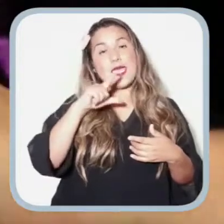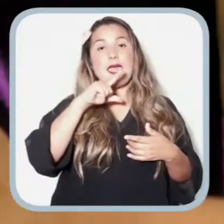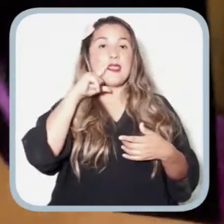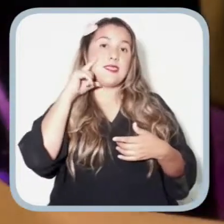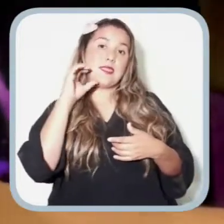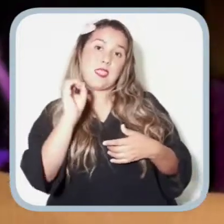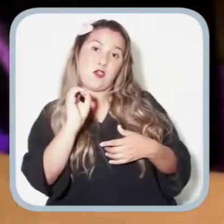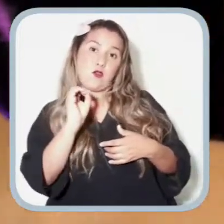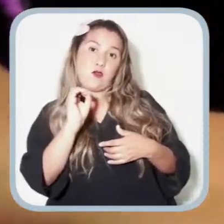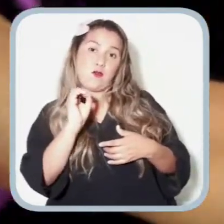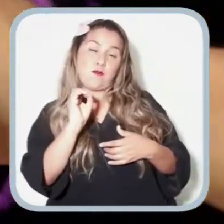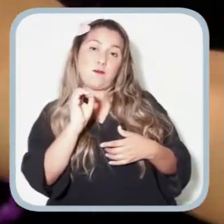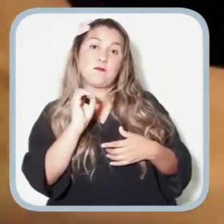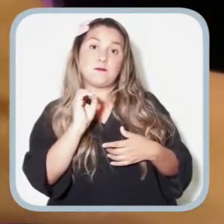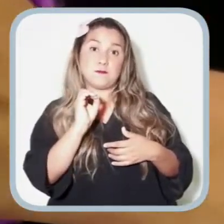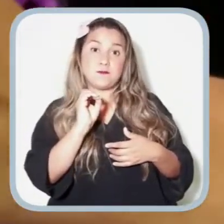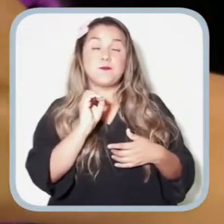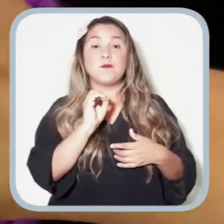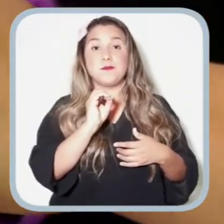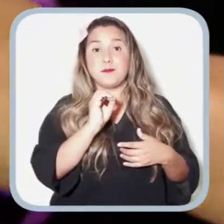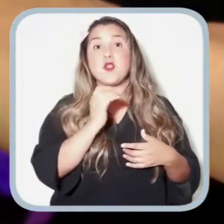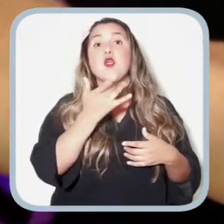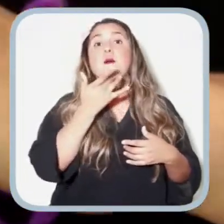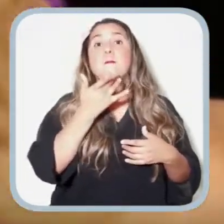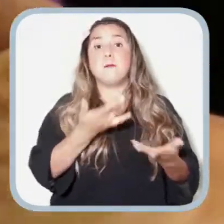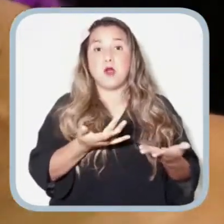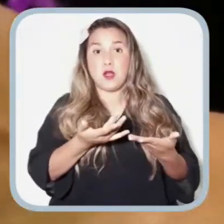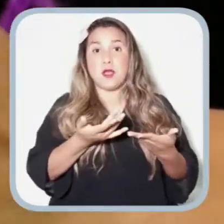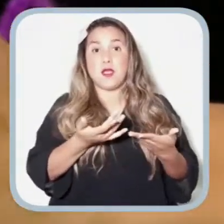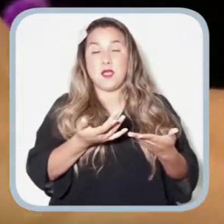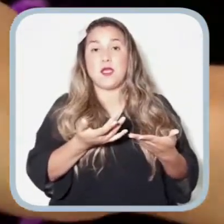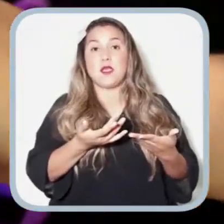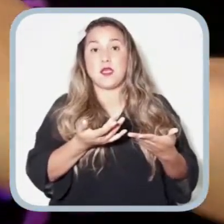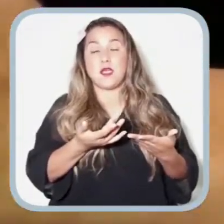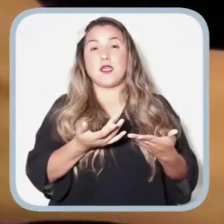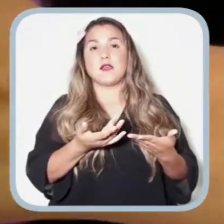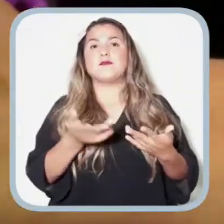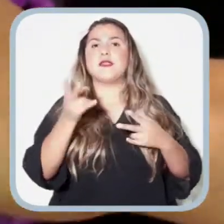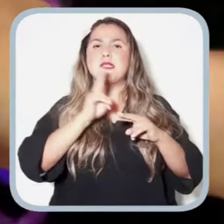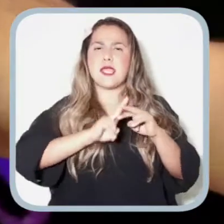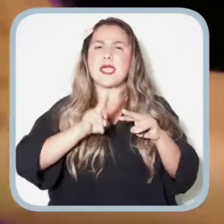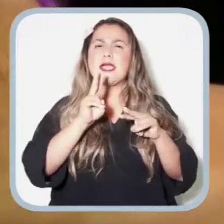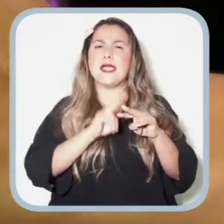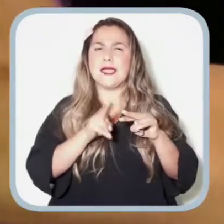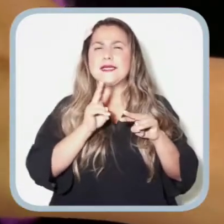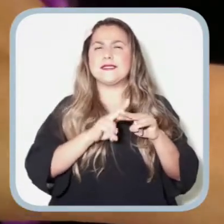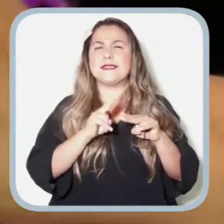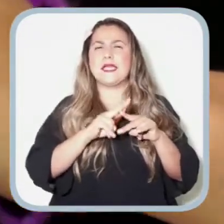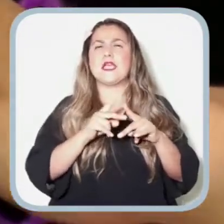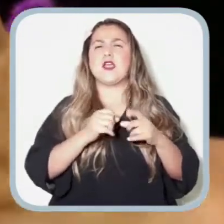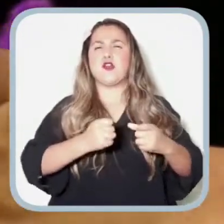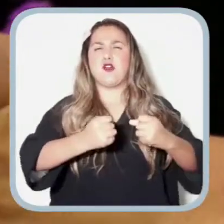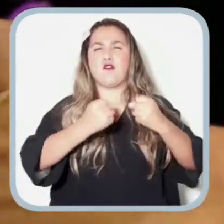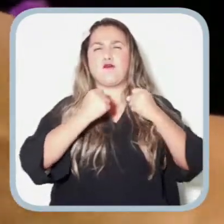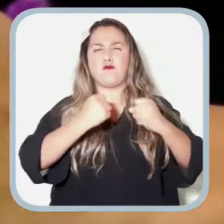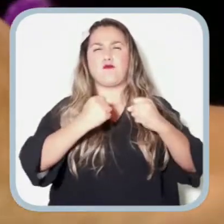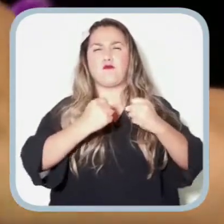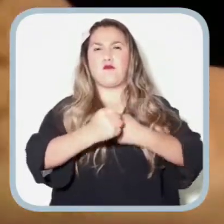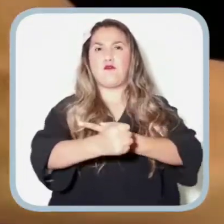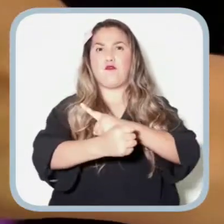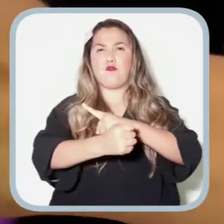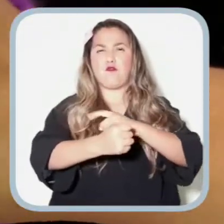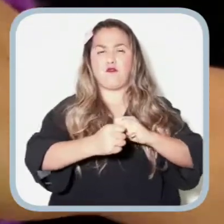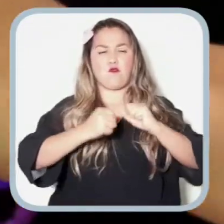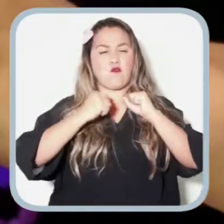tío porque hay que a hacerlo con un poco esfuerzo si ustedes lo